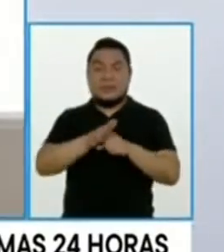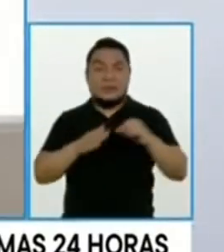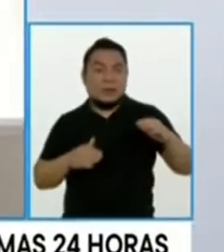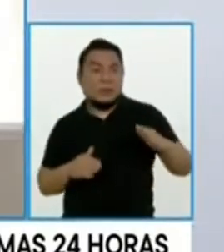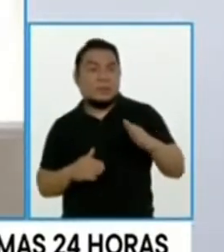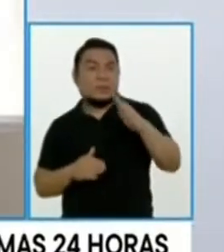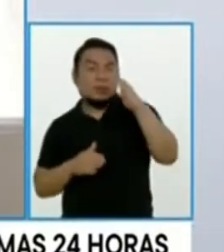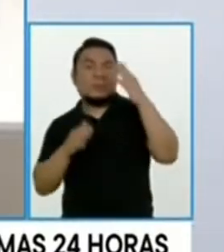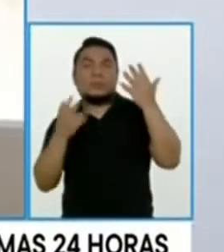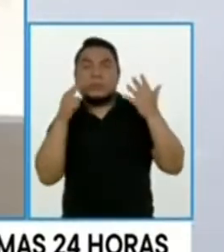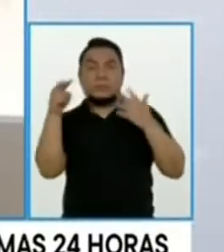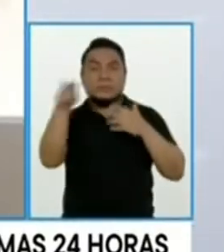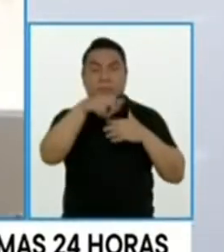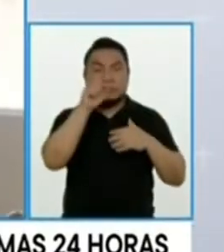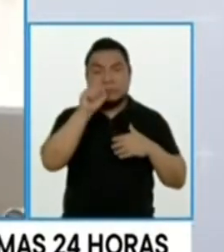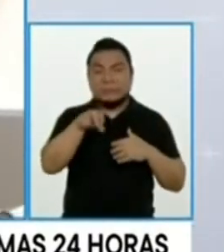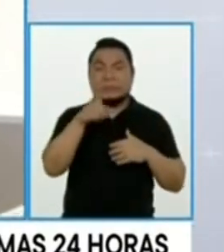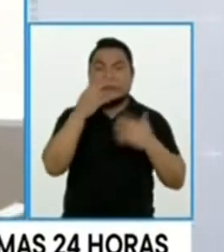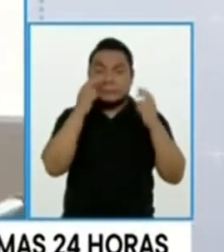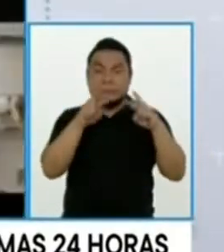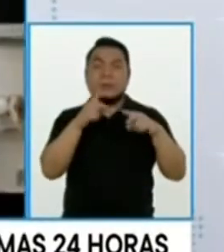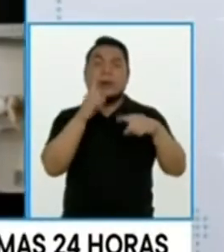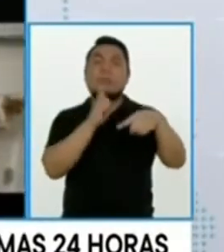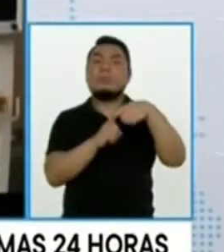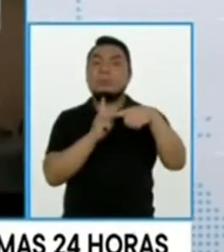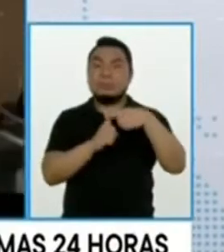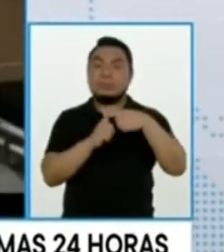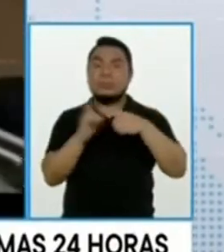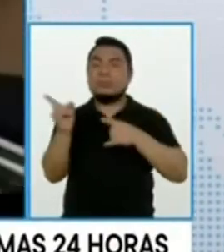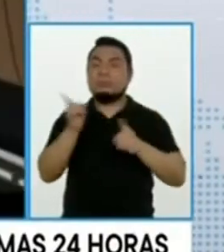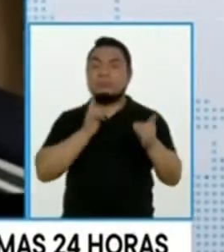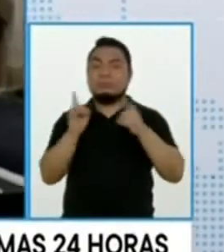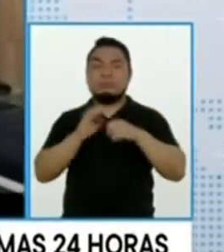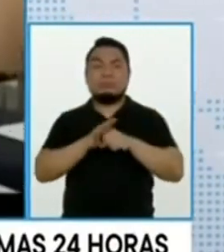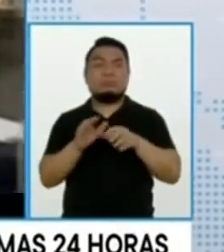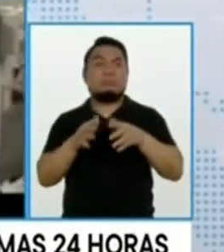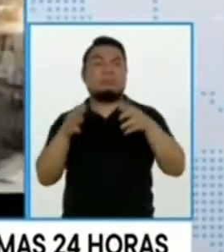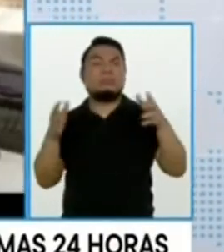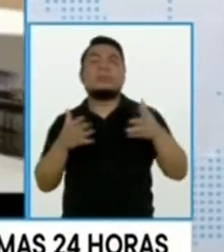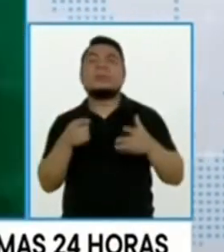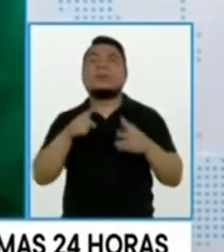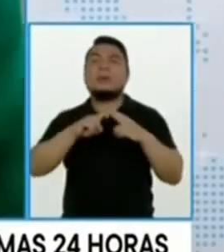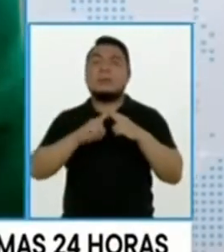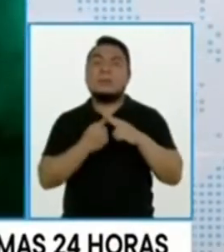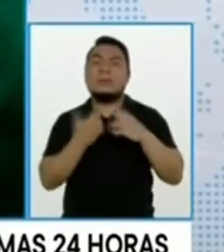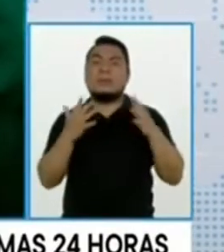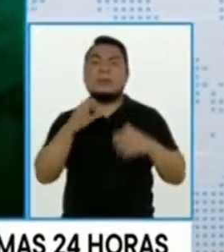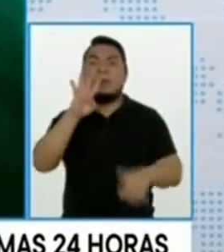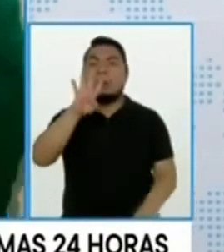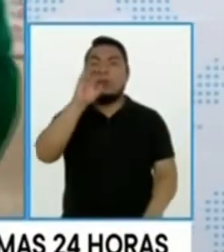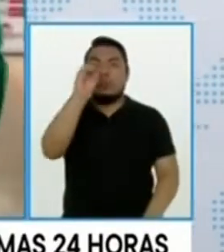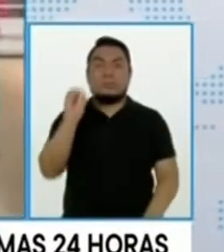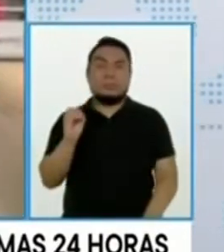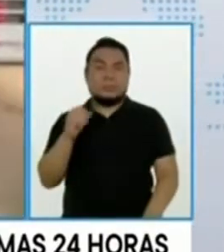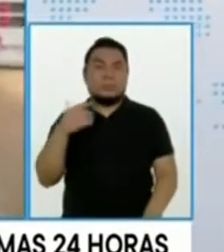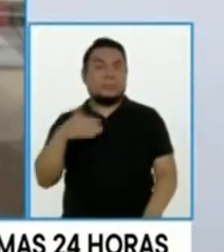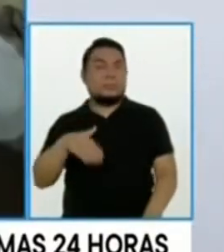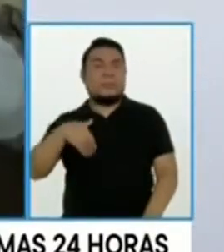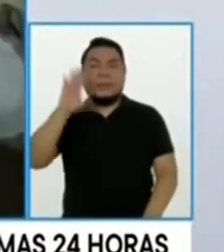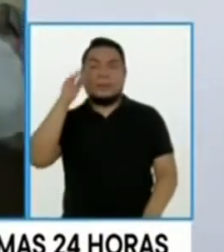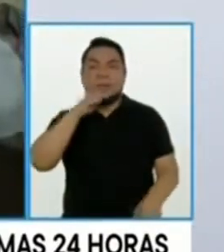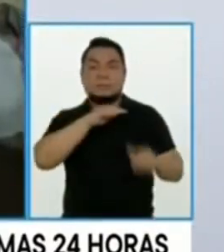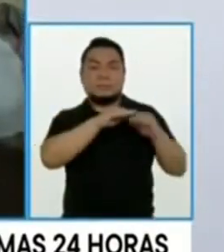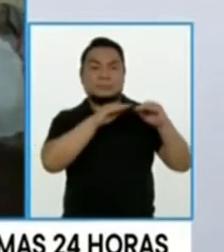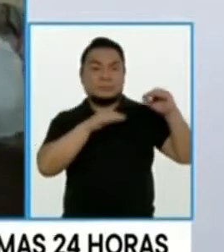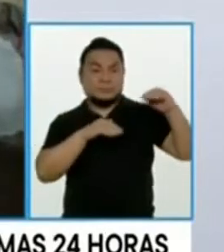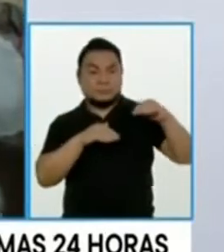si lo medimos por positivos o porcentaje de positividad, comenzó en un 4% en nuestro momento más estable